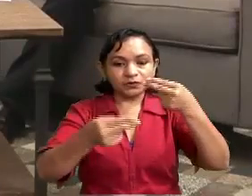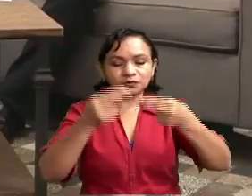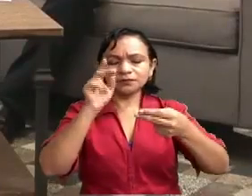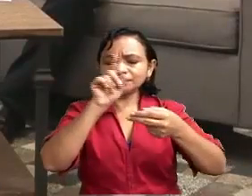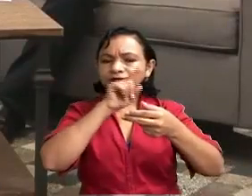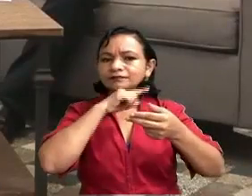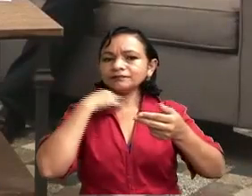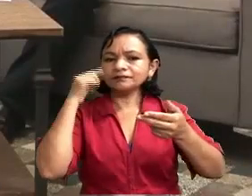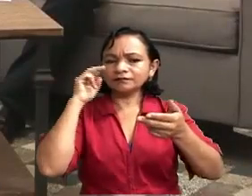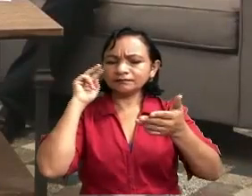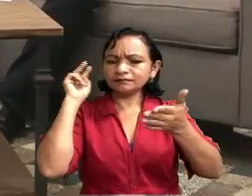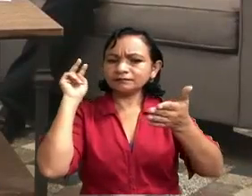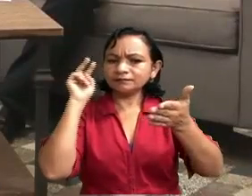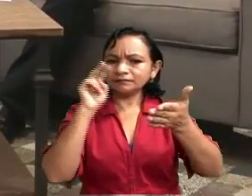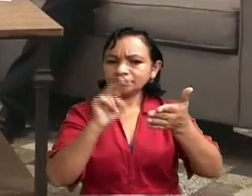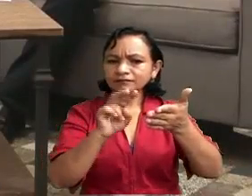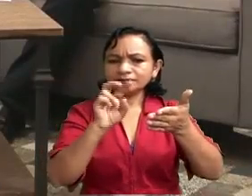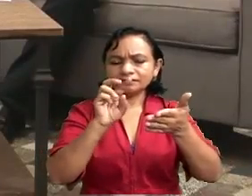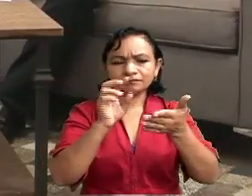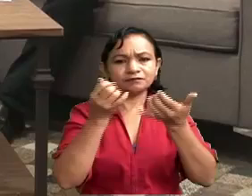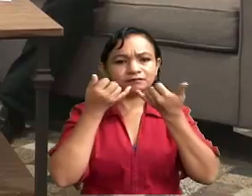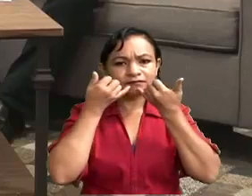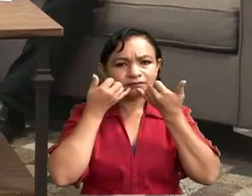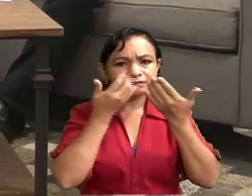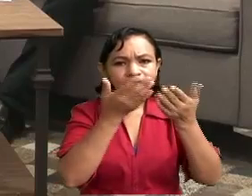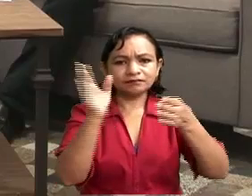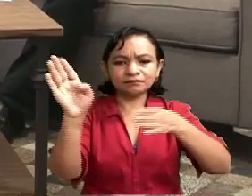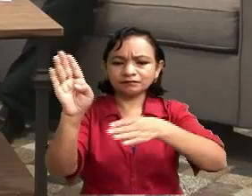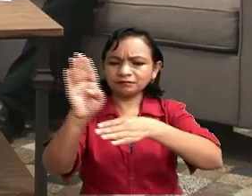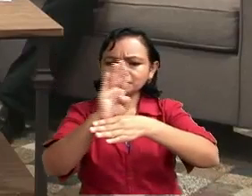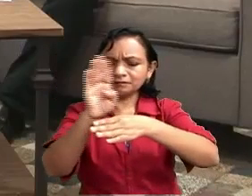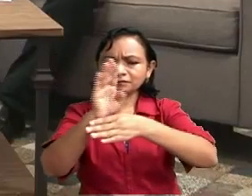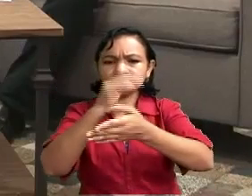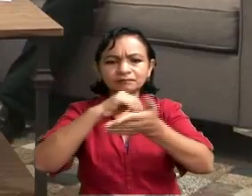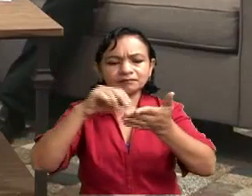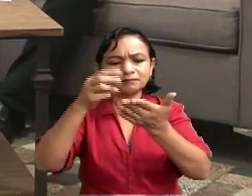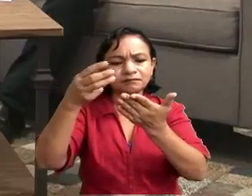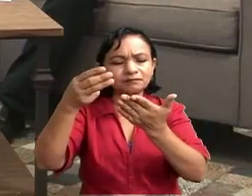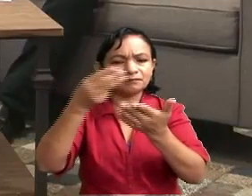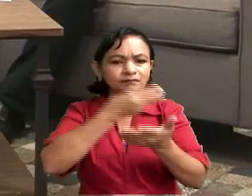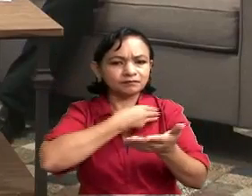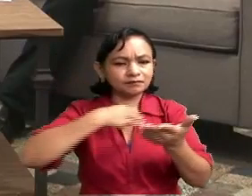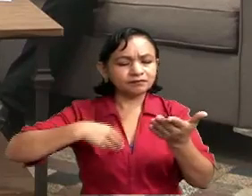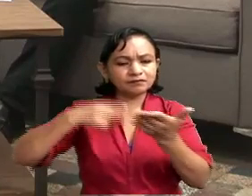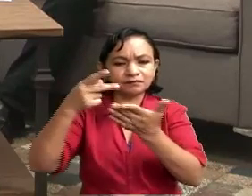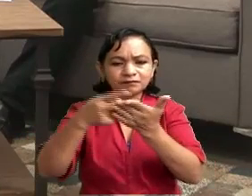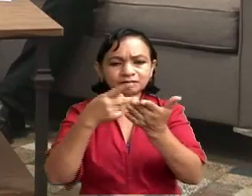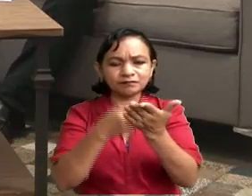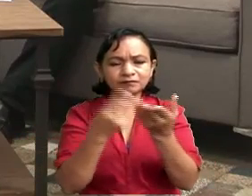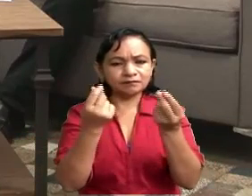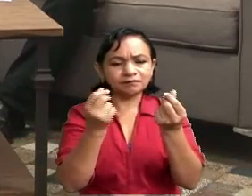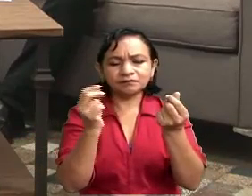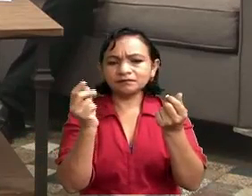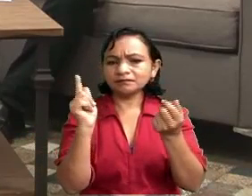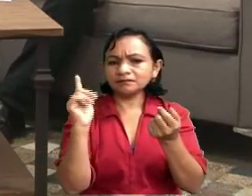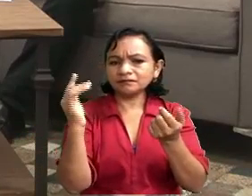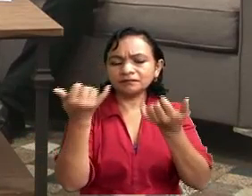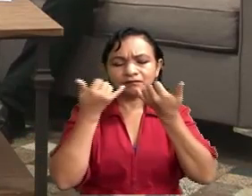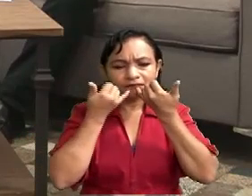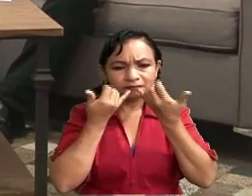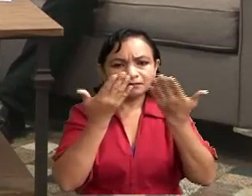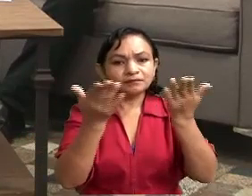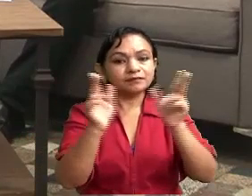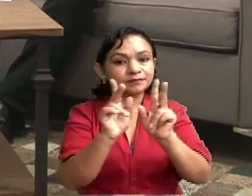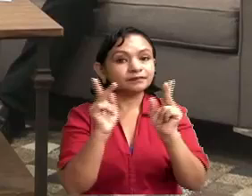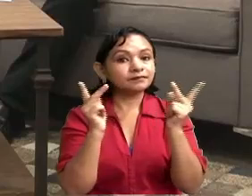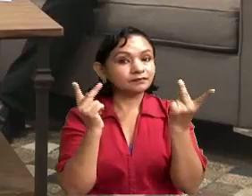constatables, se pueden ir a buscar los informes del Banco Central, Ministerio de Hacienda, ejecución del presupuesto, todo esto es información pública,